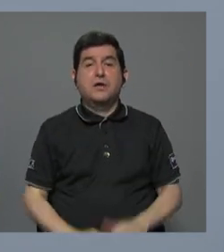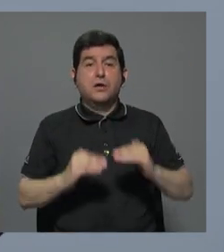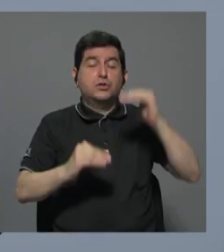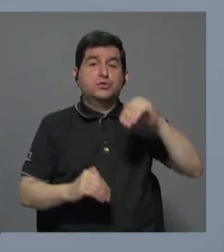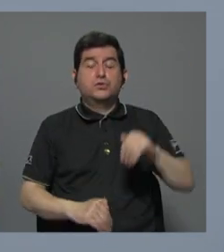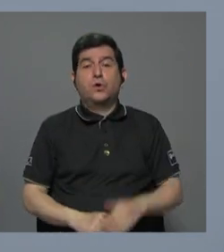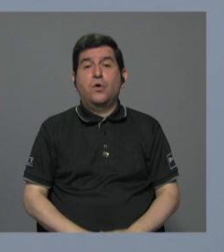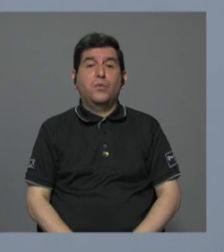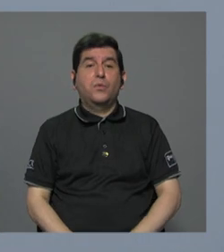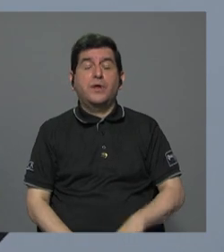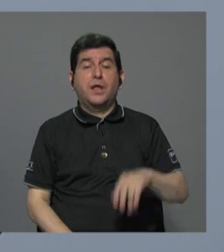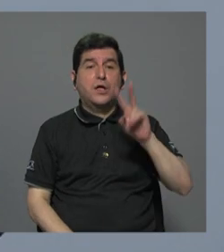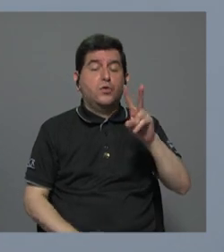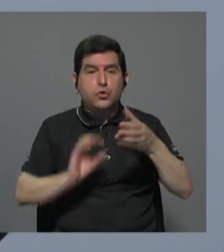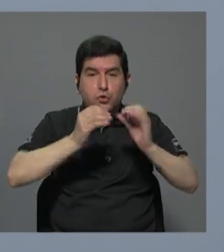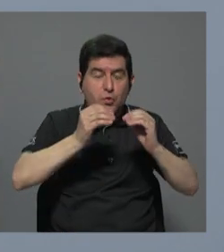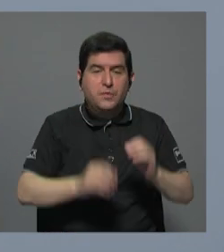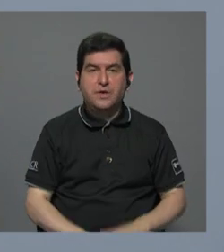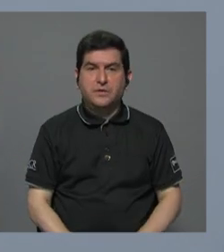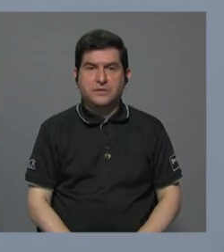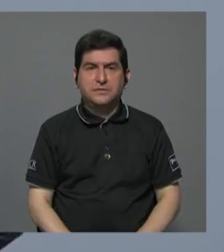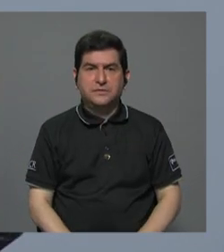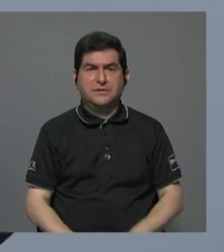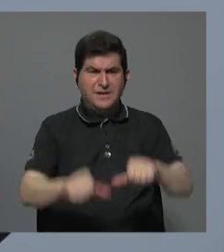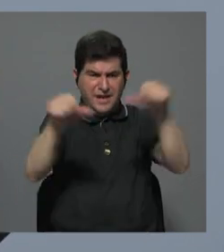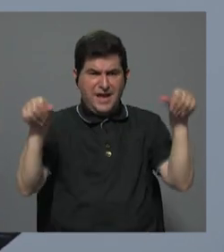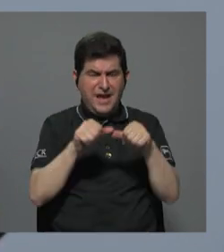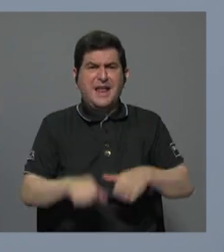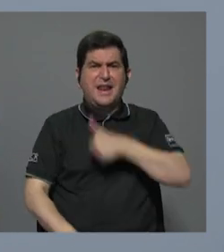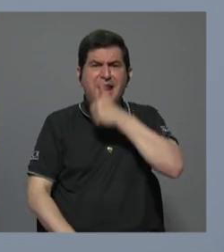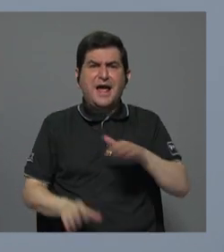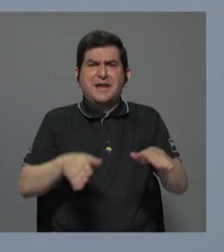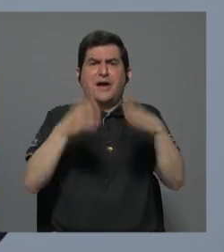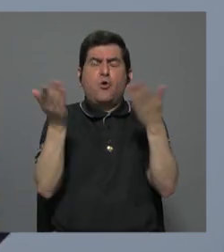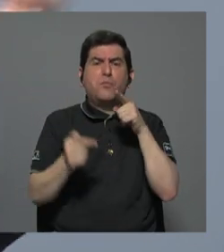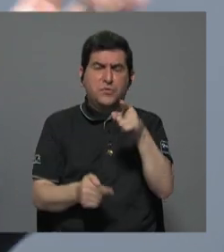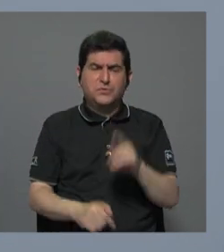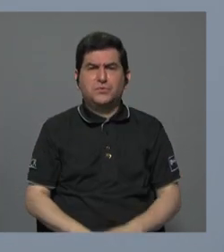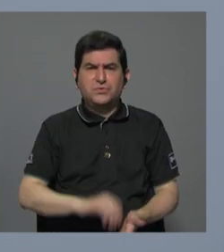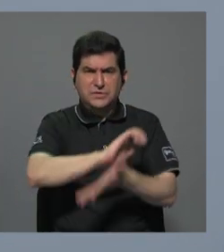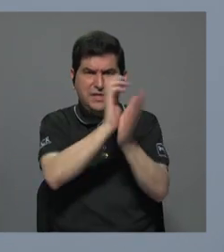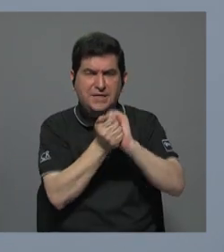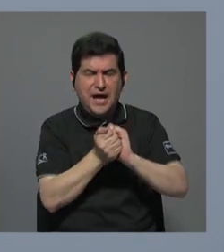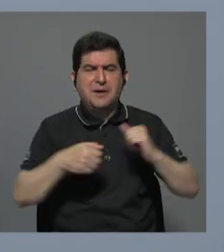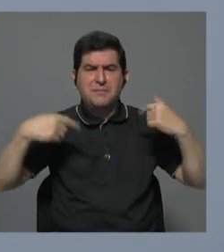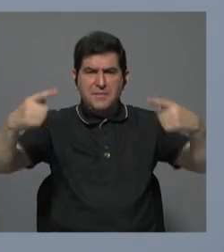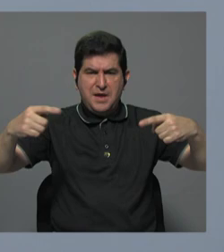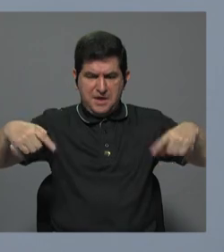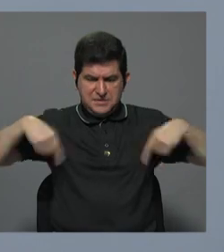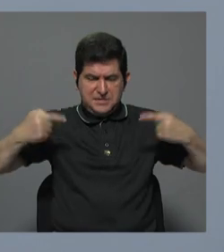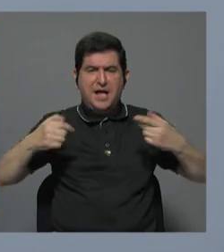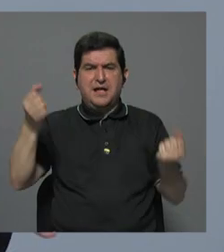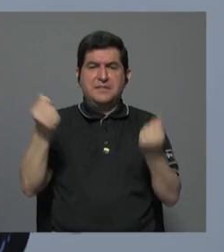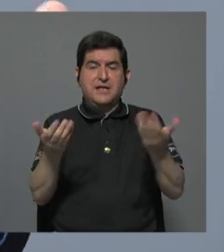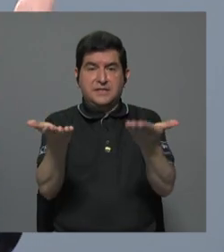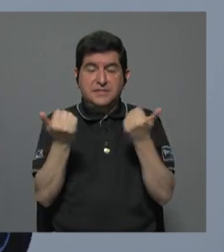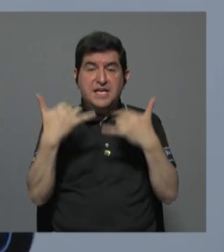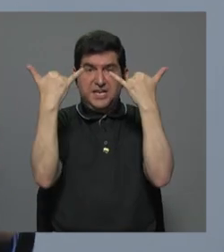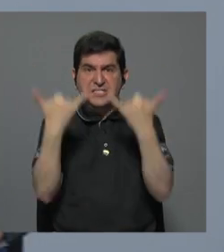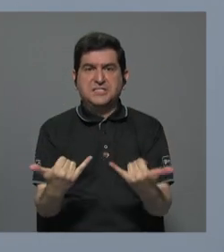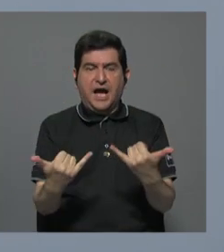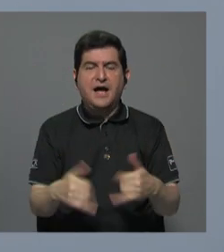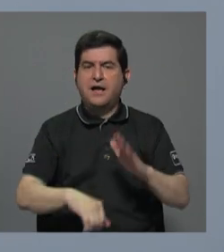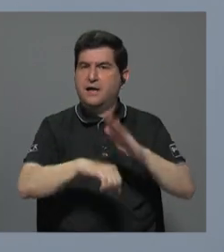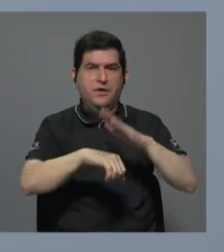el planteamiento es cómo puede ser posible que nosotros en el sector privado si usted llega a cambiarle las llantas al carro usted y una vez